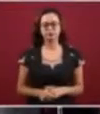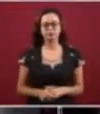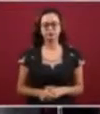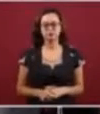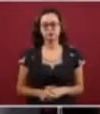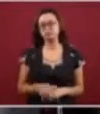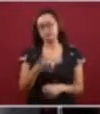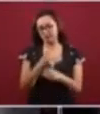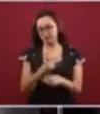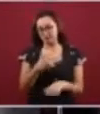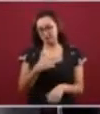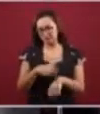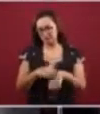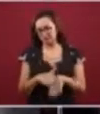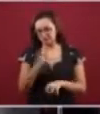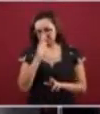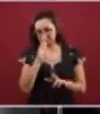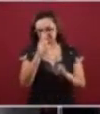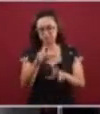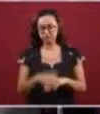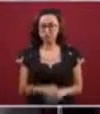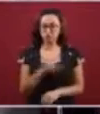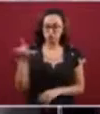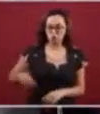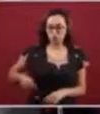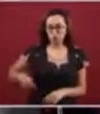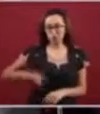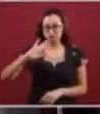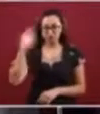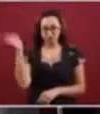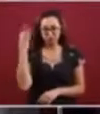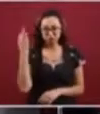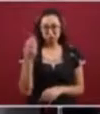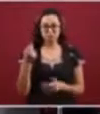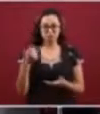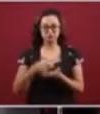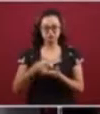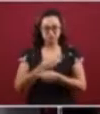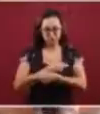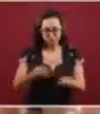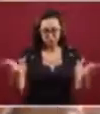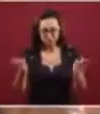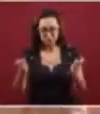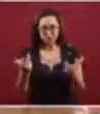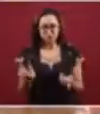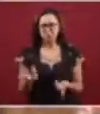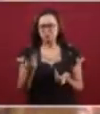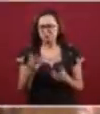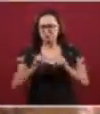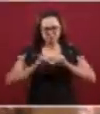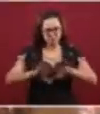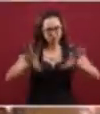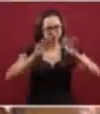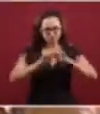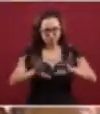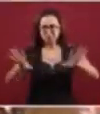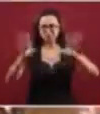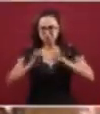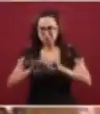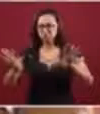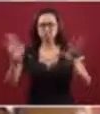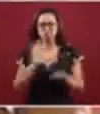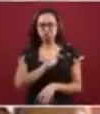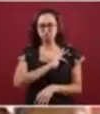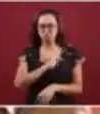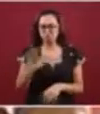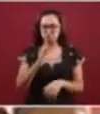comentarle, con todo respeto, si hay boletines del gobierno federal, hay boletines de la presidencia de la República, no tiene nada de malo, es una forma de no cumplir